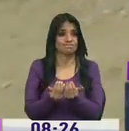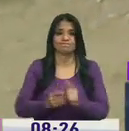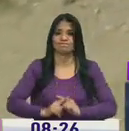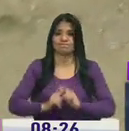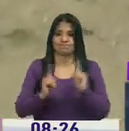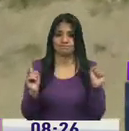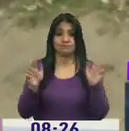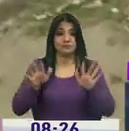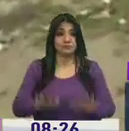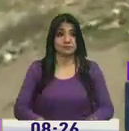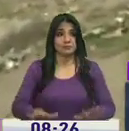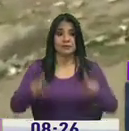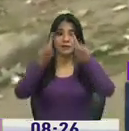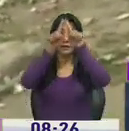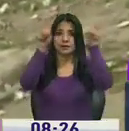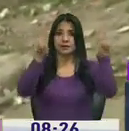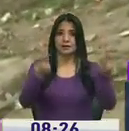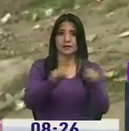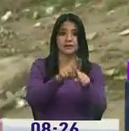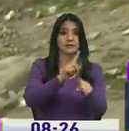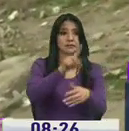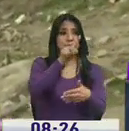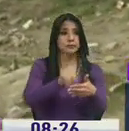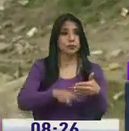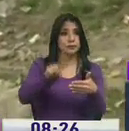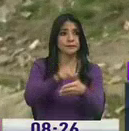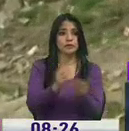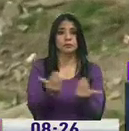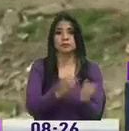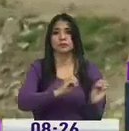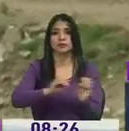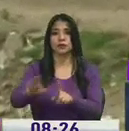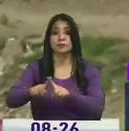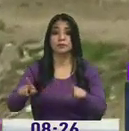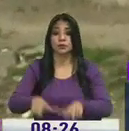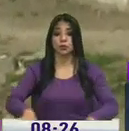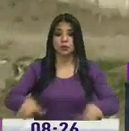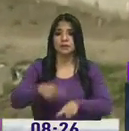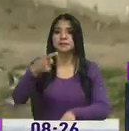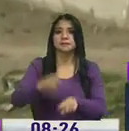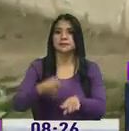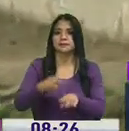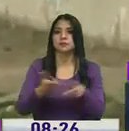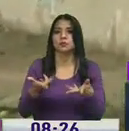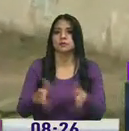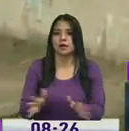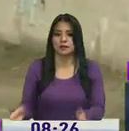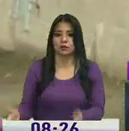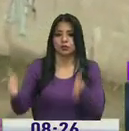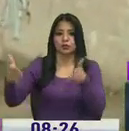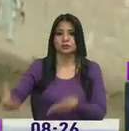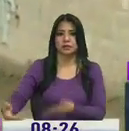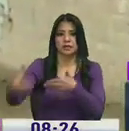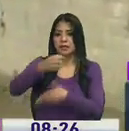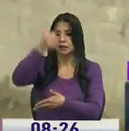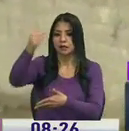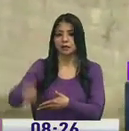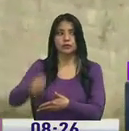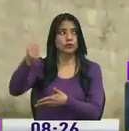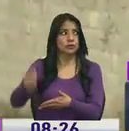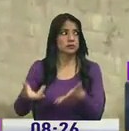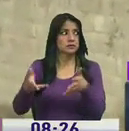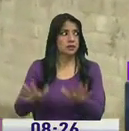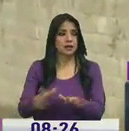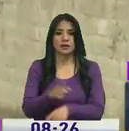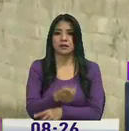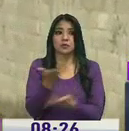que aquí hay un letrero que dice que no se bote basura, no tienen un lugar específico, no tienen contenedores. Como no pasan un horario, tampoco saben dónde